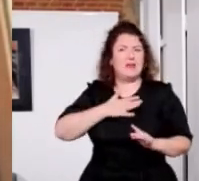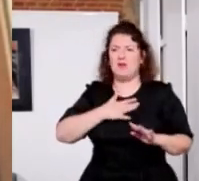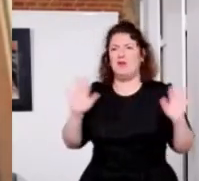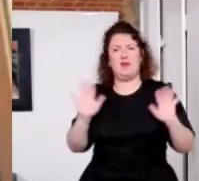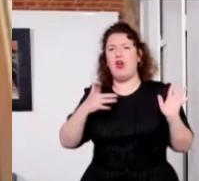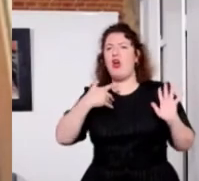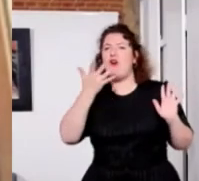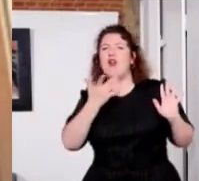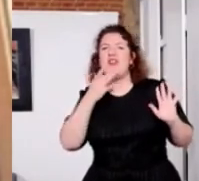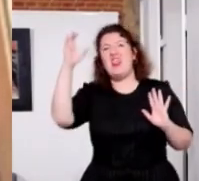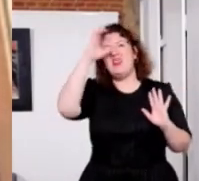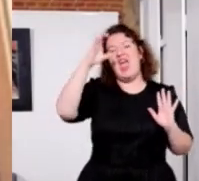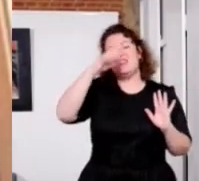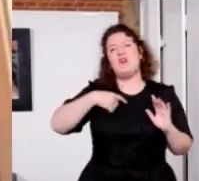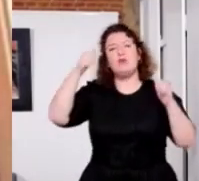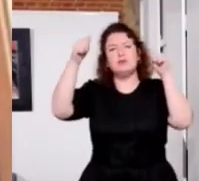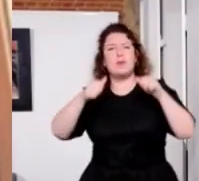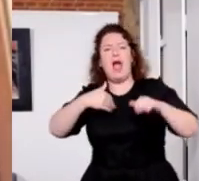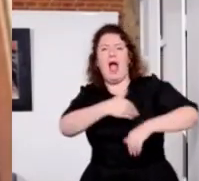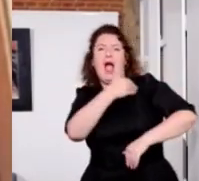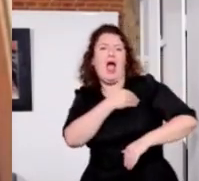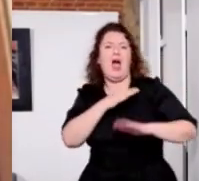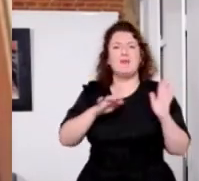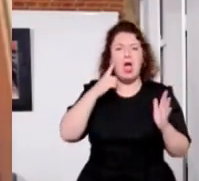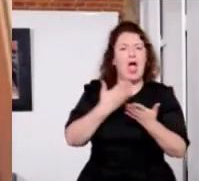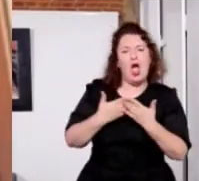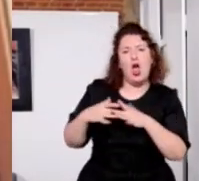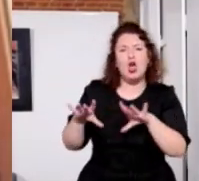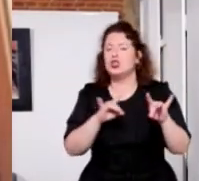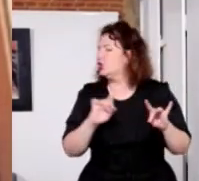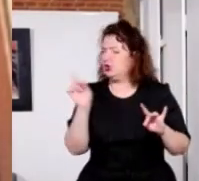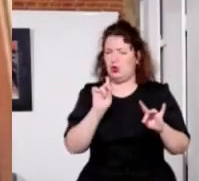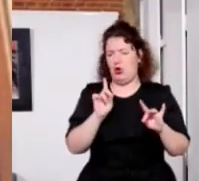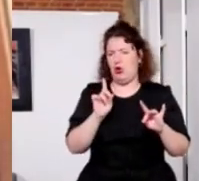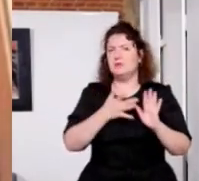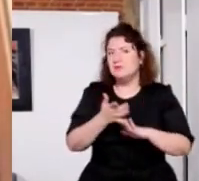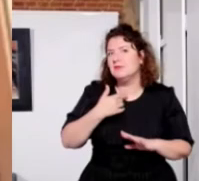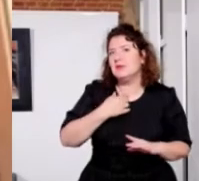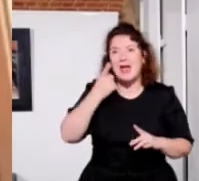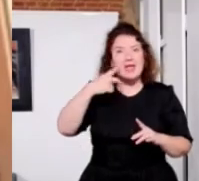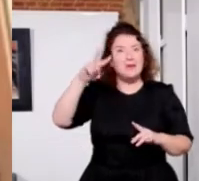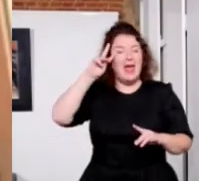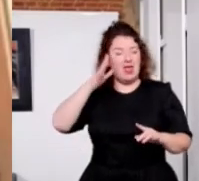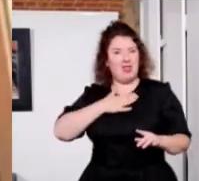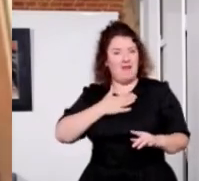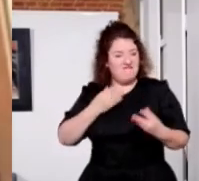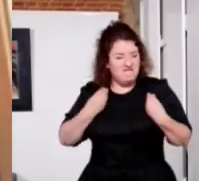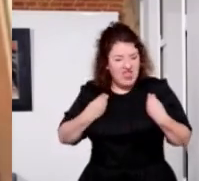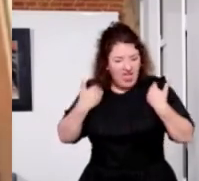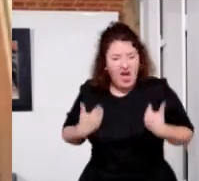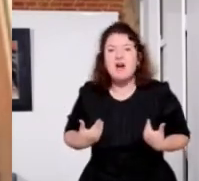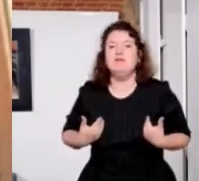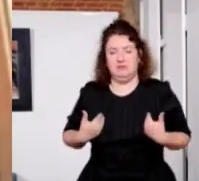de conocimiento científico, de evidencias sociales, empíricas, científicas, sino también esas experiencias de vida,